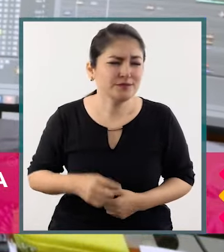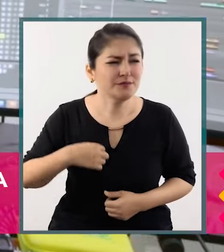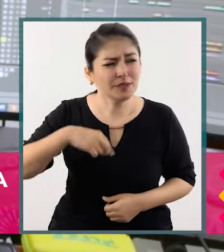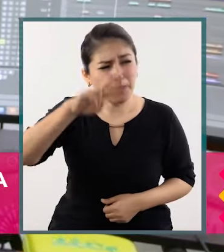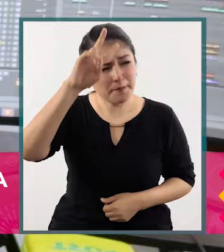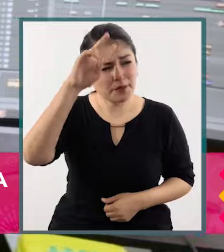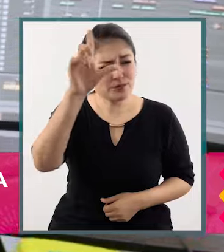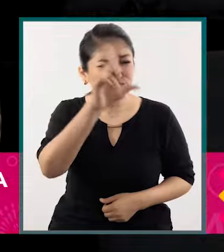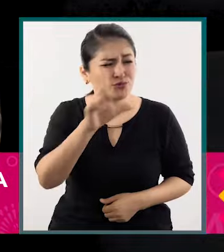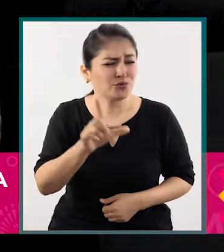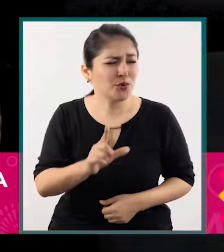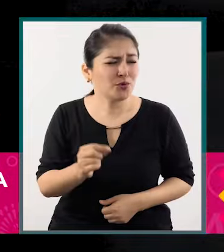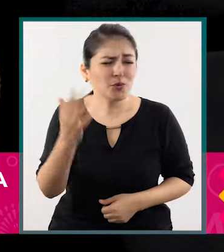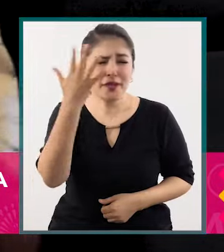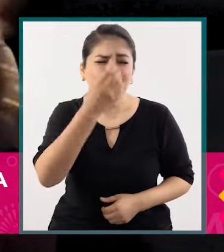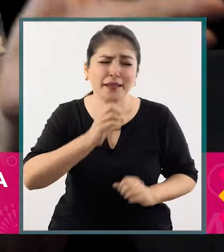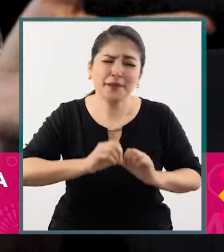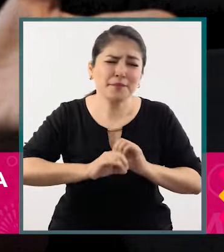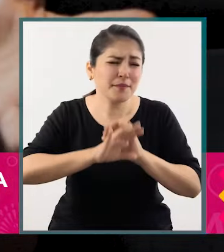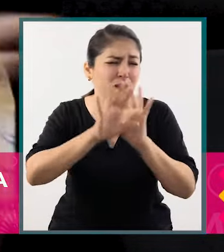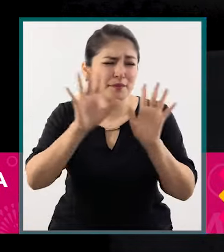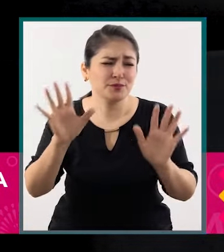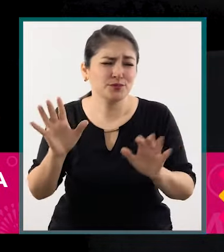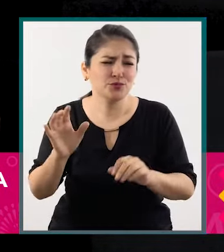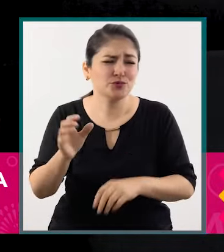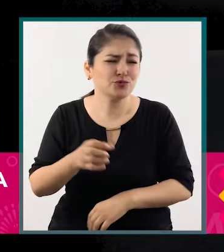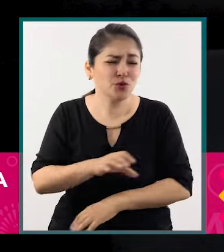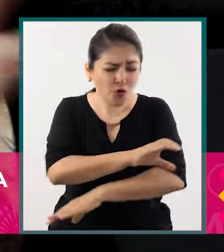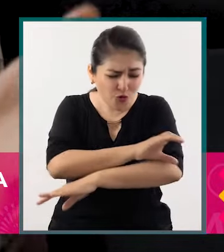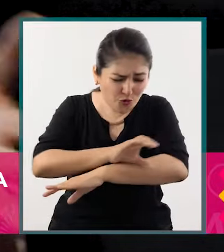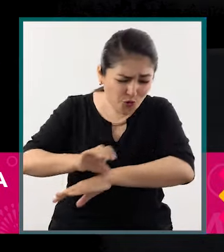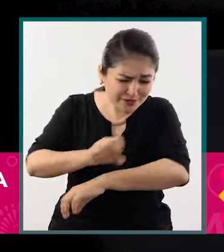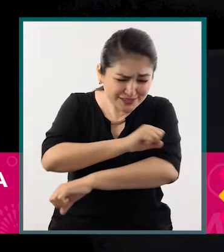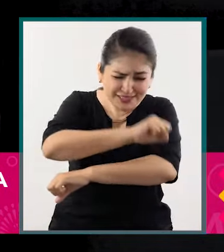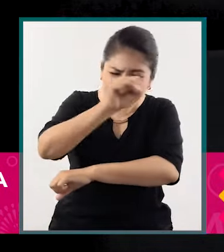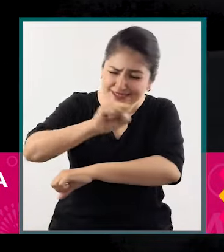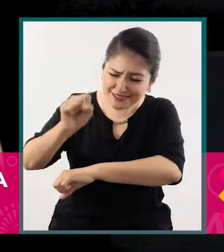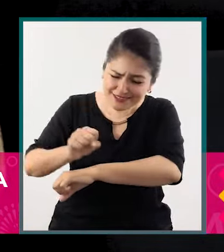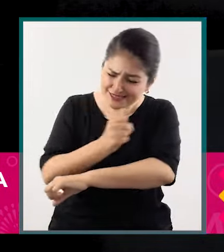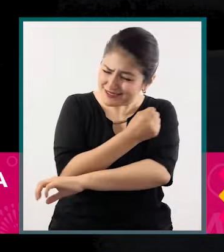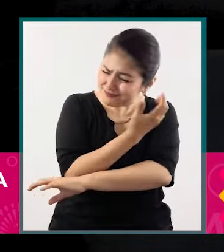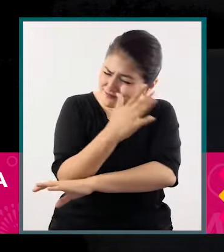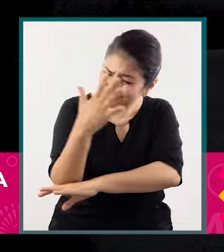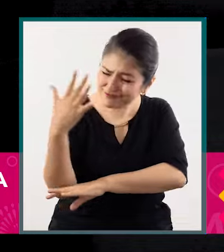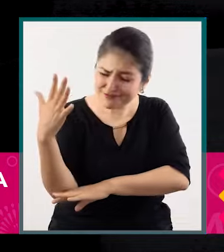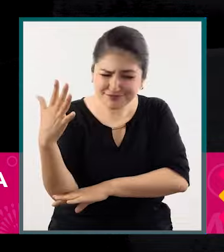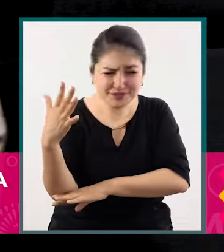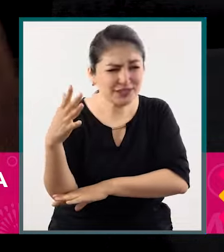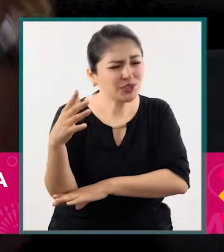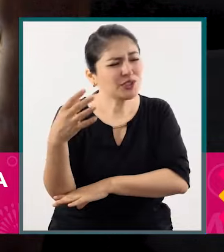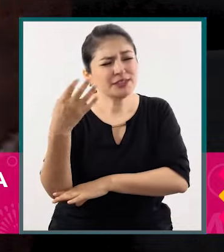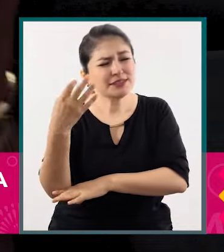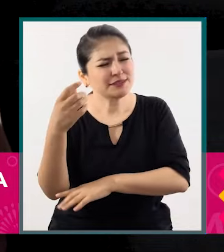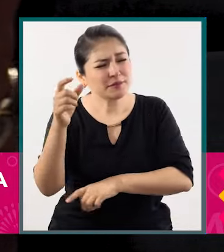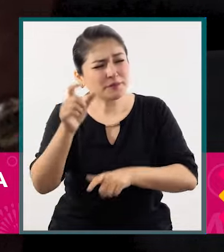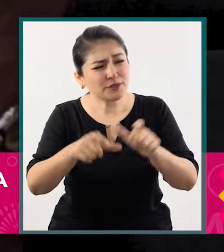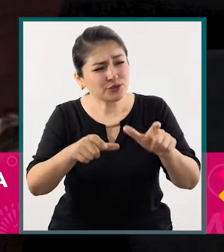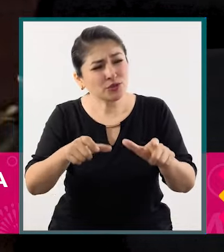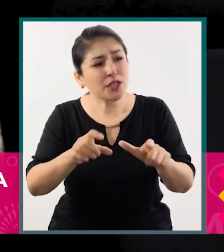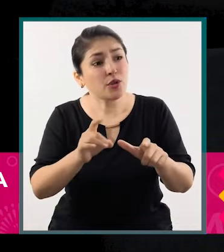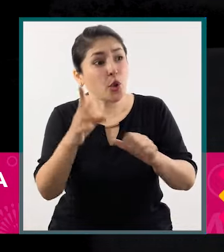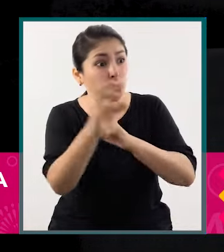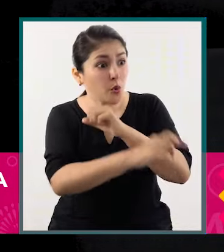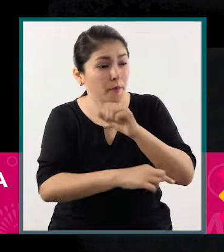Perú es lo más hermoso para mí, su costa, su sierra y su región andina. Y siempre los invito yo, a todos, cuando voy a un